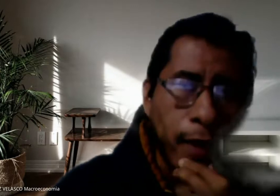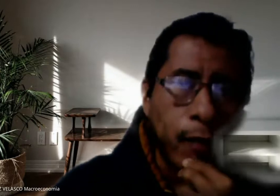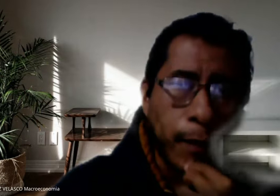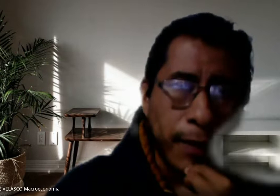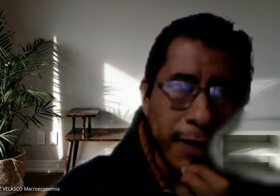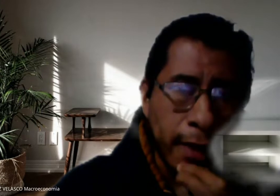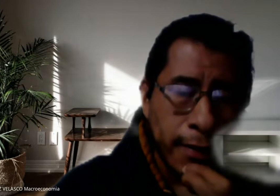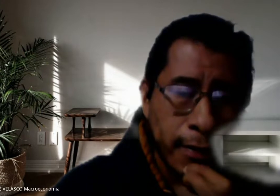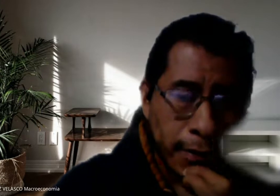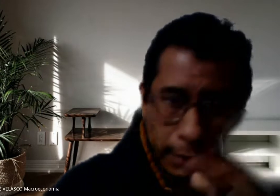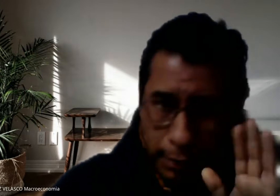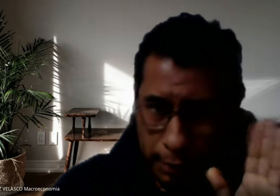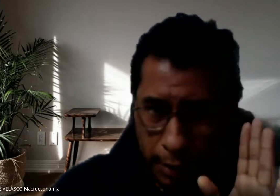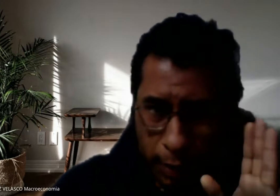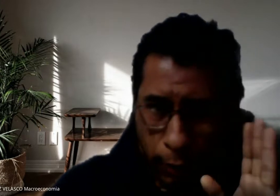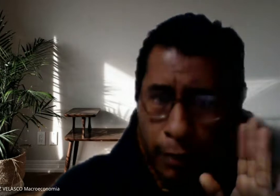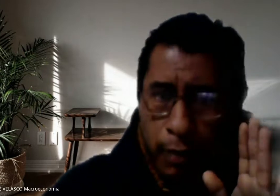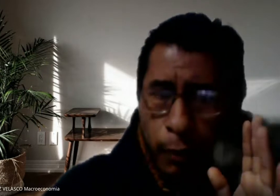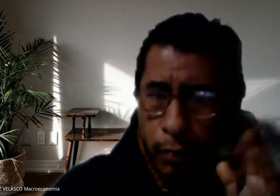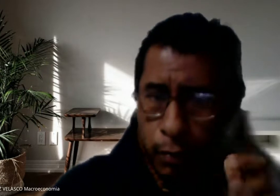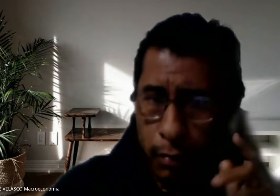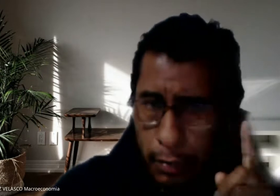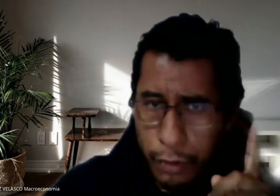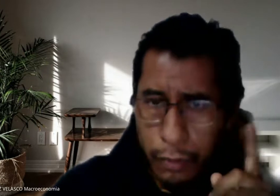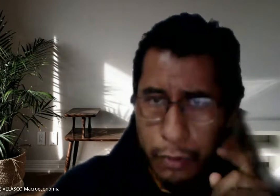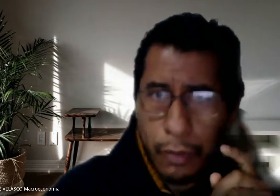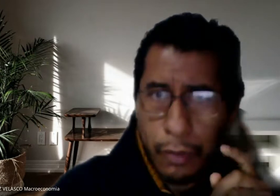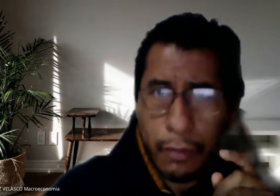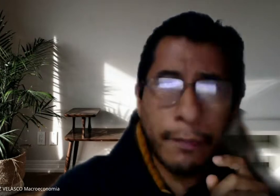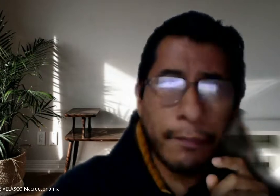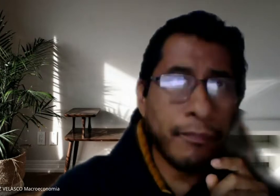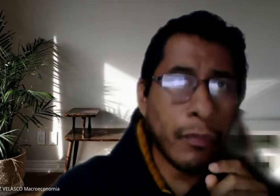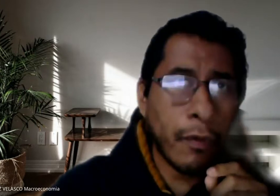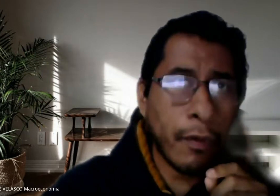ya no vuelva a pasar. Hasta luego, que estén muy bien. Mucho gusto.